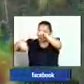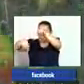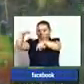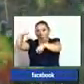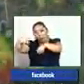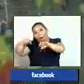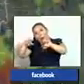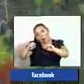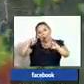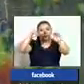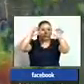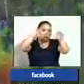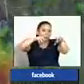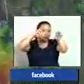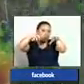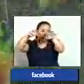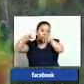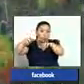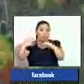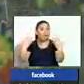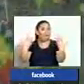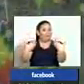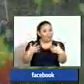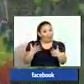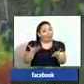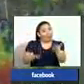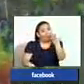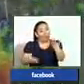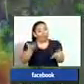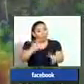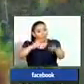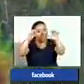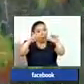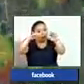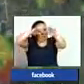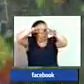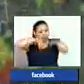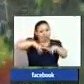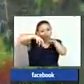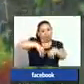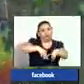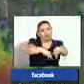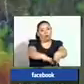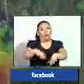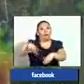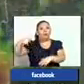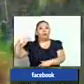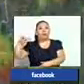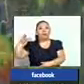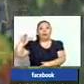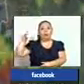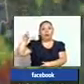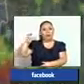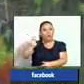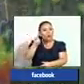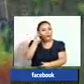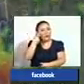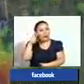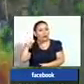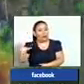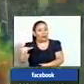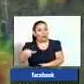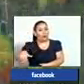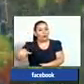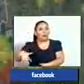moderadas. Incluso hay una advertencia de posible desbordamiento del río Grande allá en la zona de San Miguel. Esto está